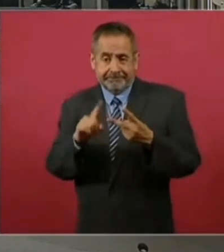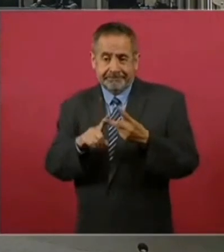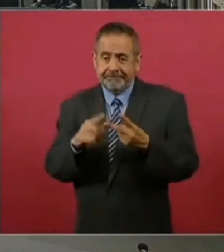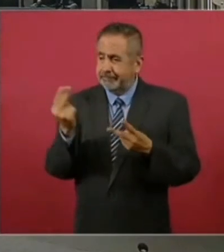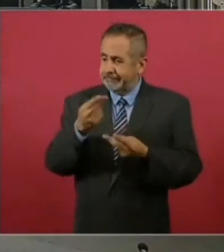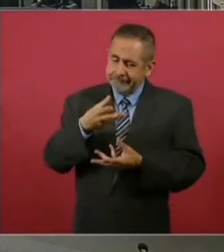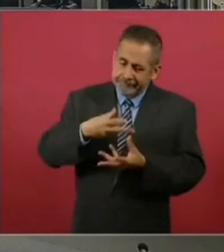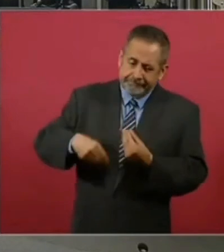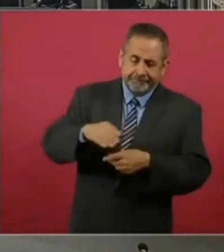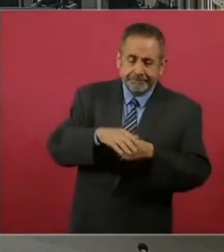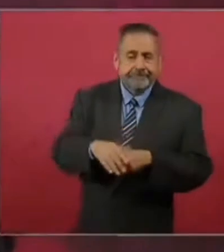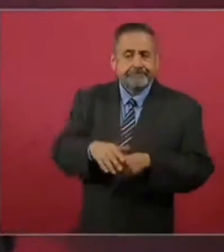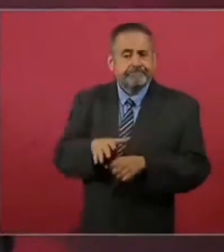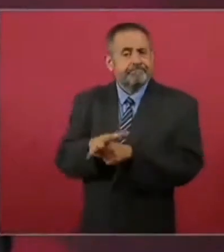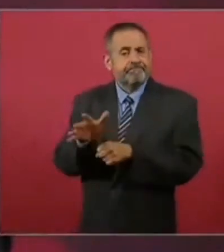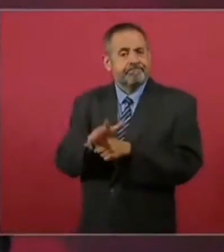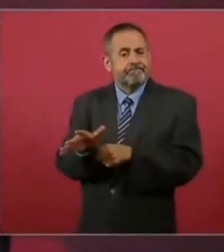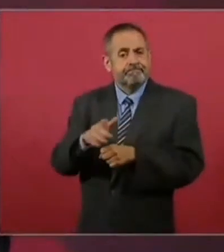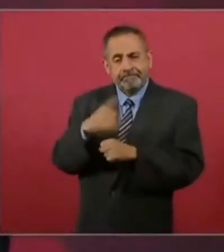alimentaria.